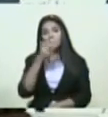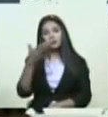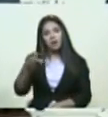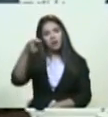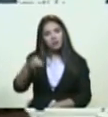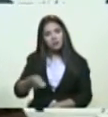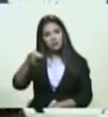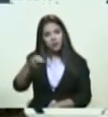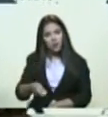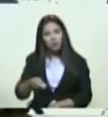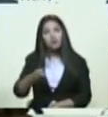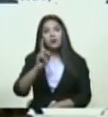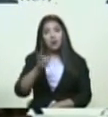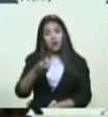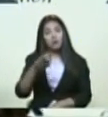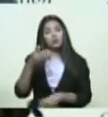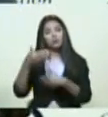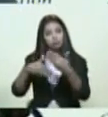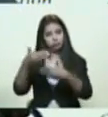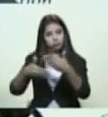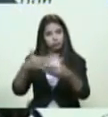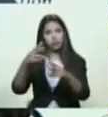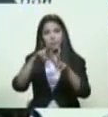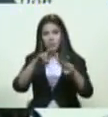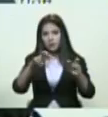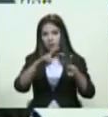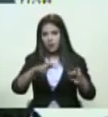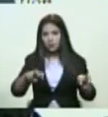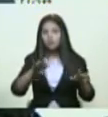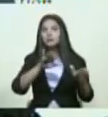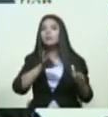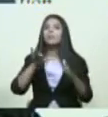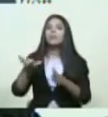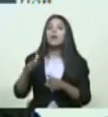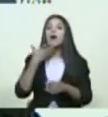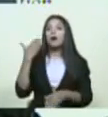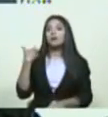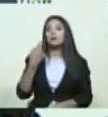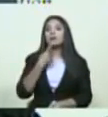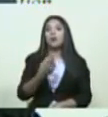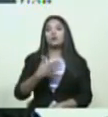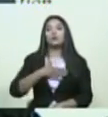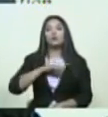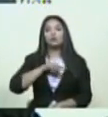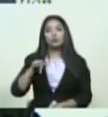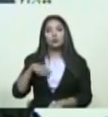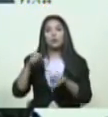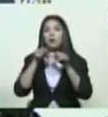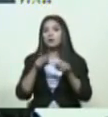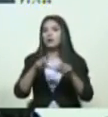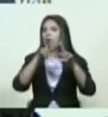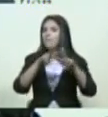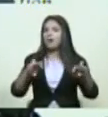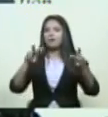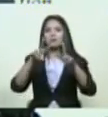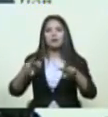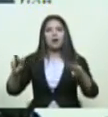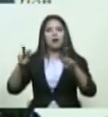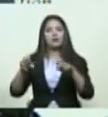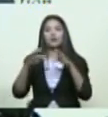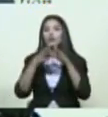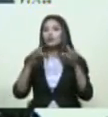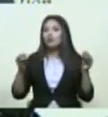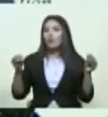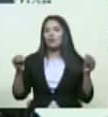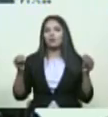TCJ, que tiene en marcha esas investigaciones. Y como bien he dicho, nosotros vamos a seguir investigando todos los casos que haya que